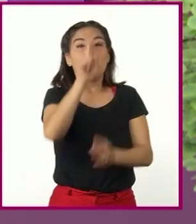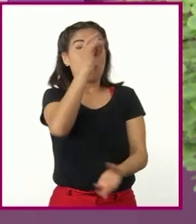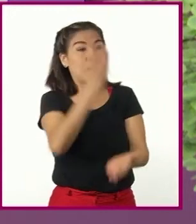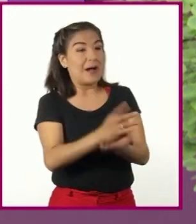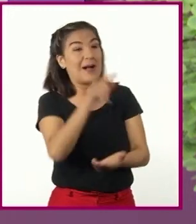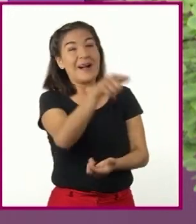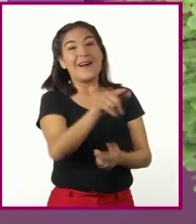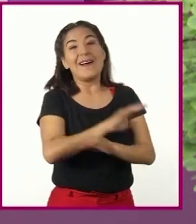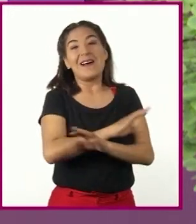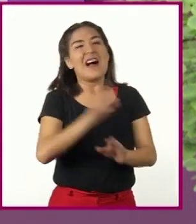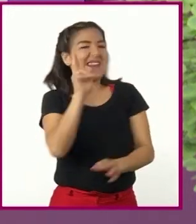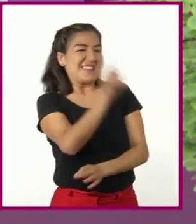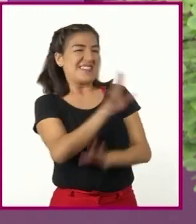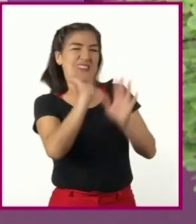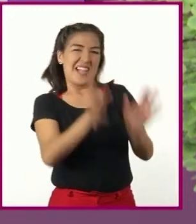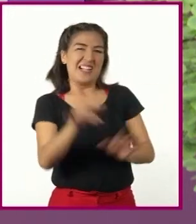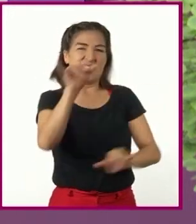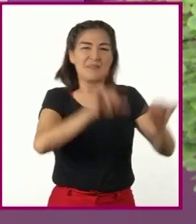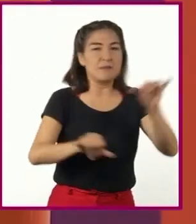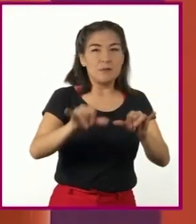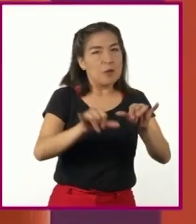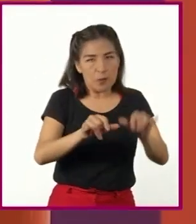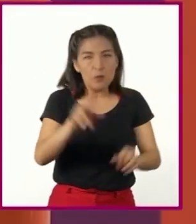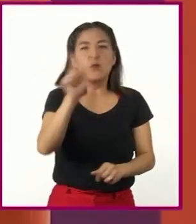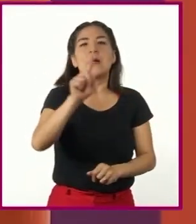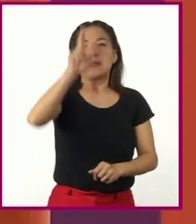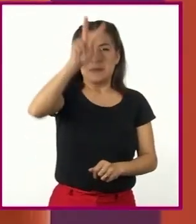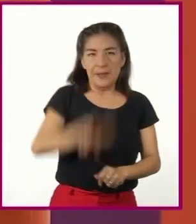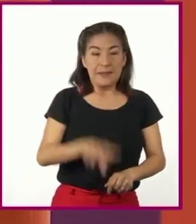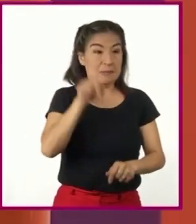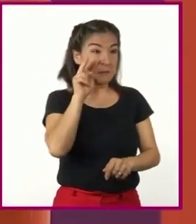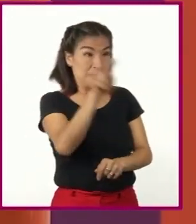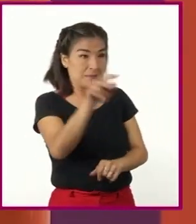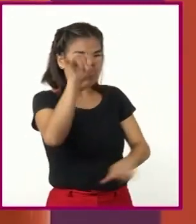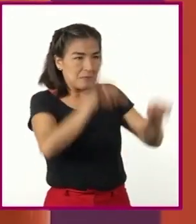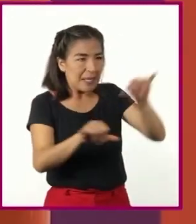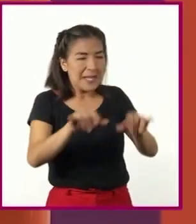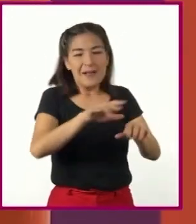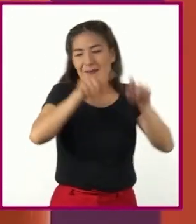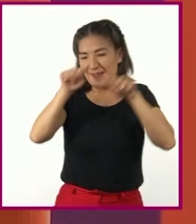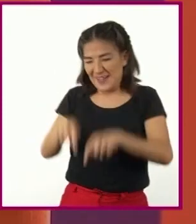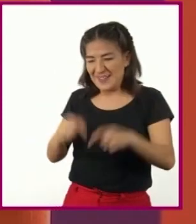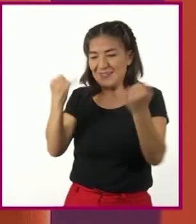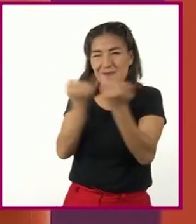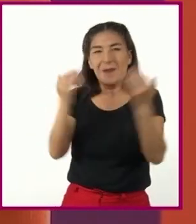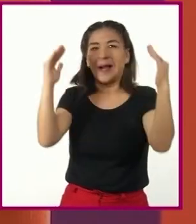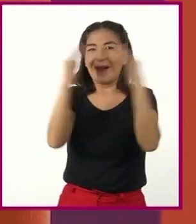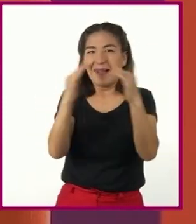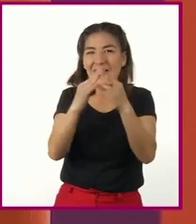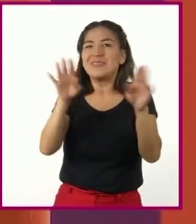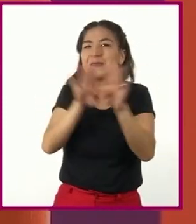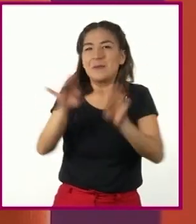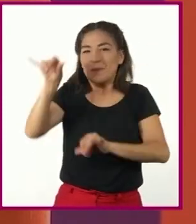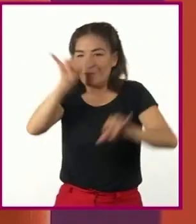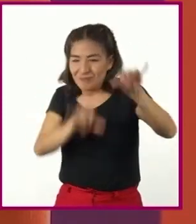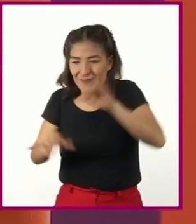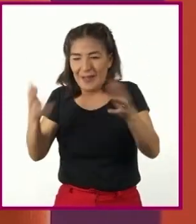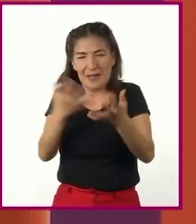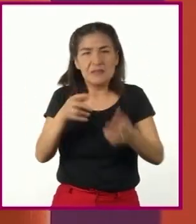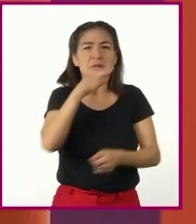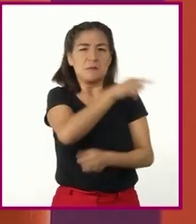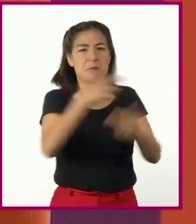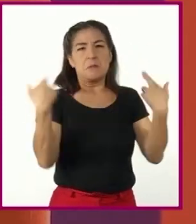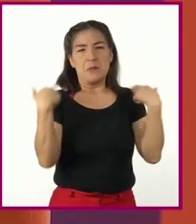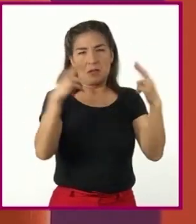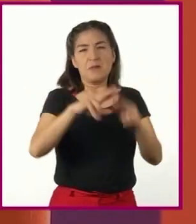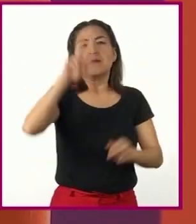como, ya vimos el experimento, sino que realmente lo hagan, que vivan la ciencia, ¿no? Tanto los docentes, que bueno, hay muchos